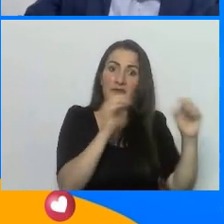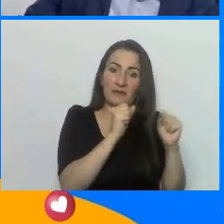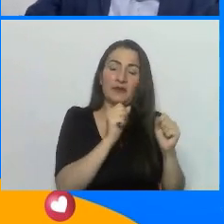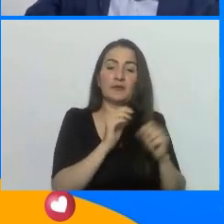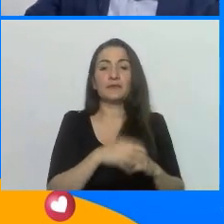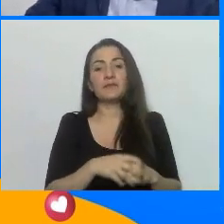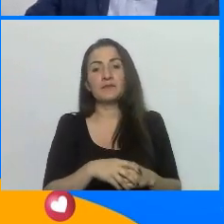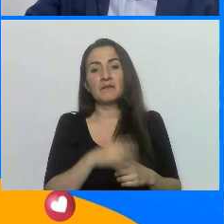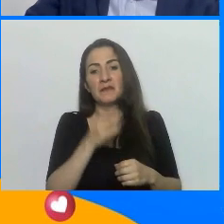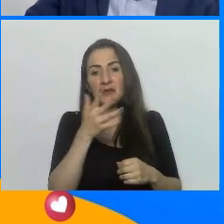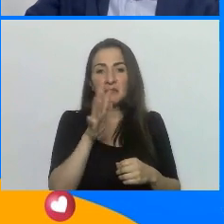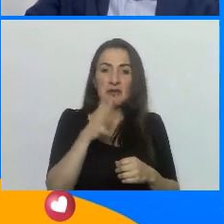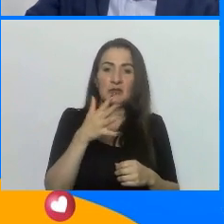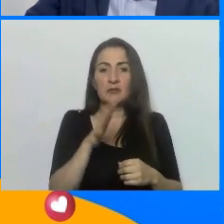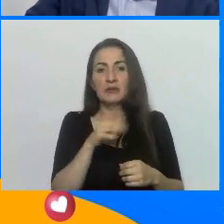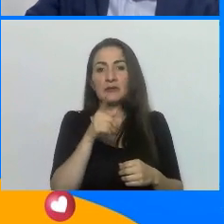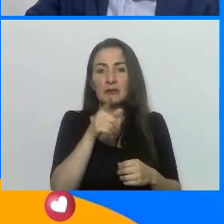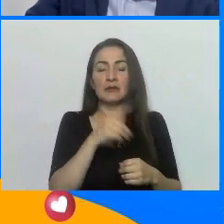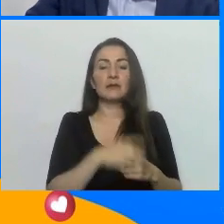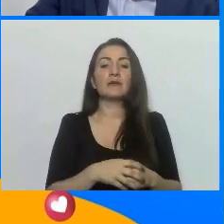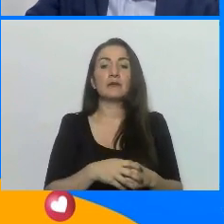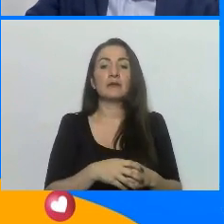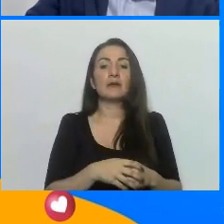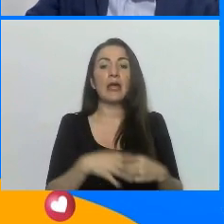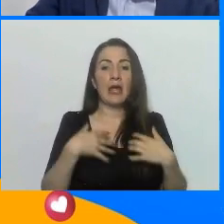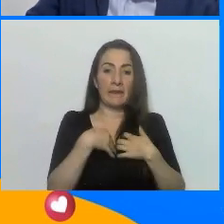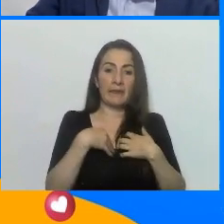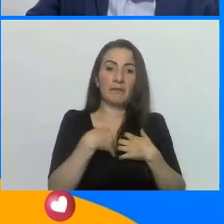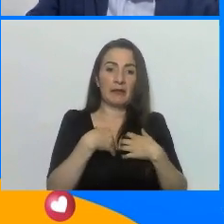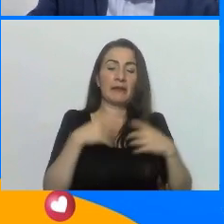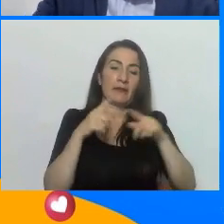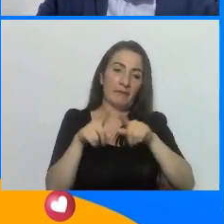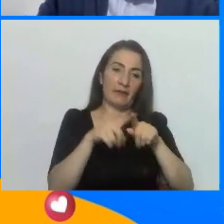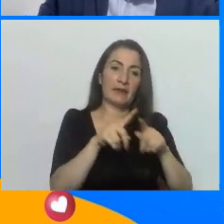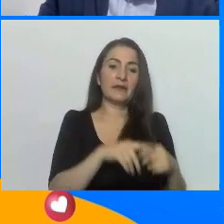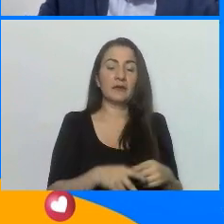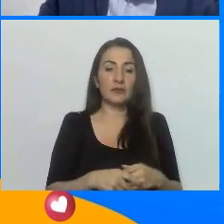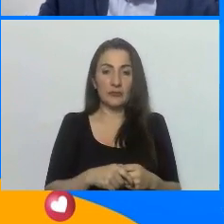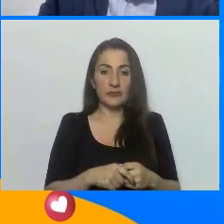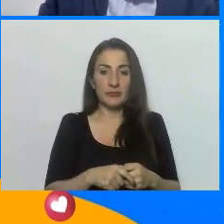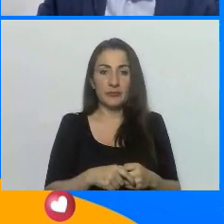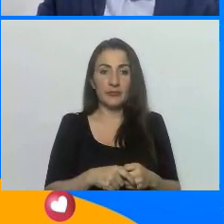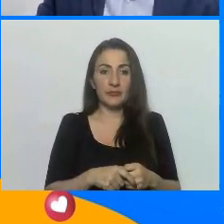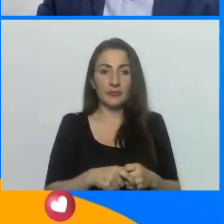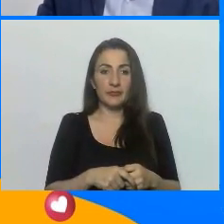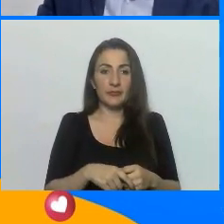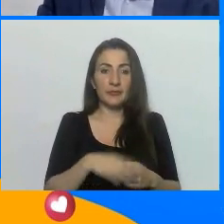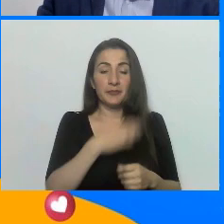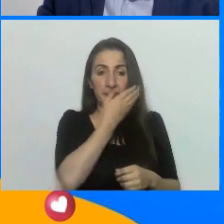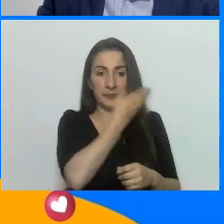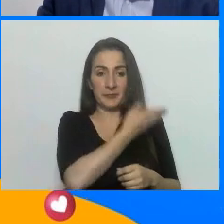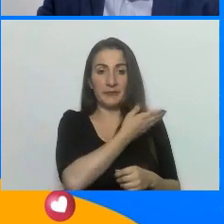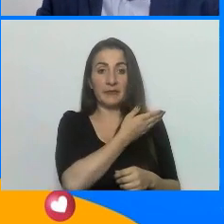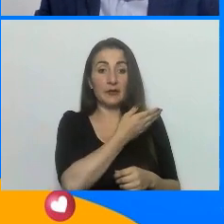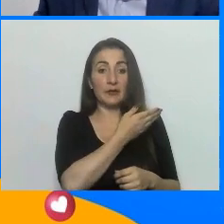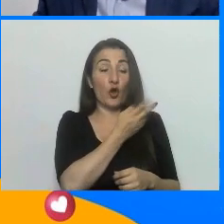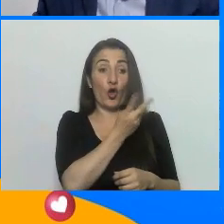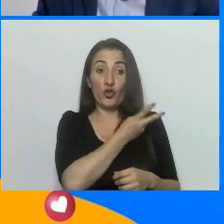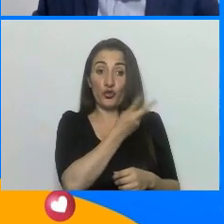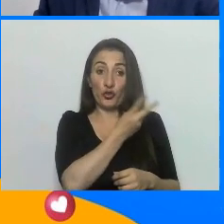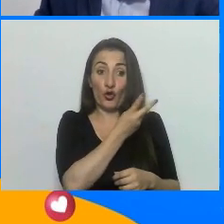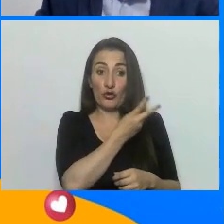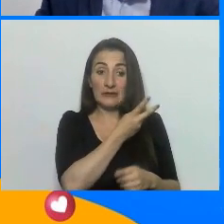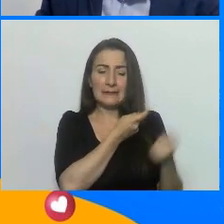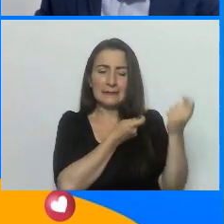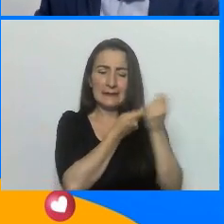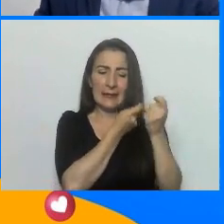¿sí? Y por eso tiene esas características. Y los animales que están aquí, ¿ok? Bien. Los 2 ecosistemas más cerca al